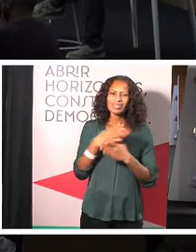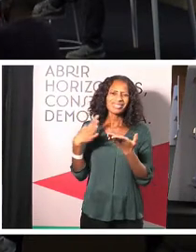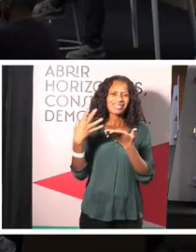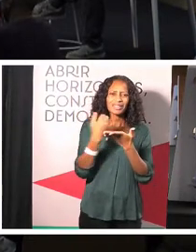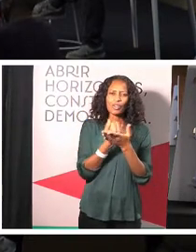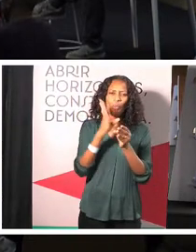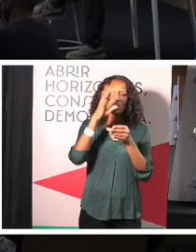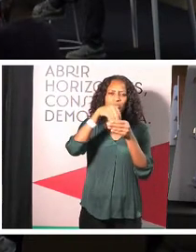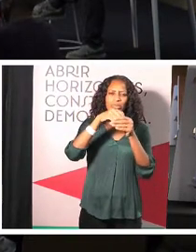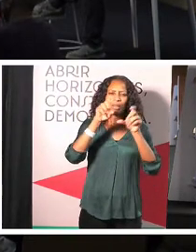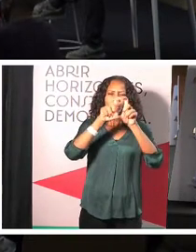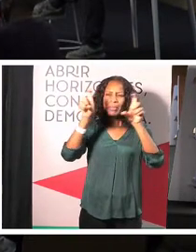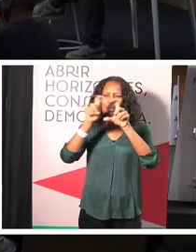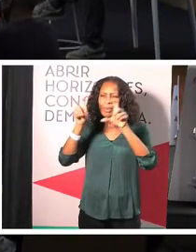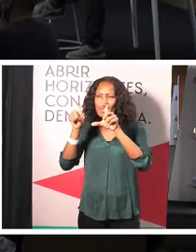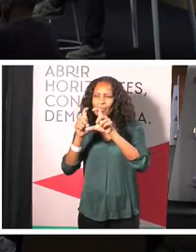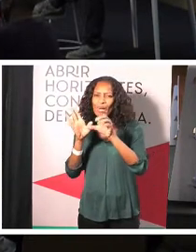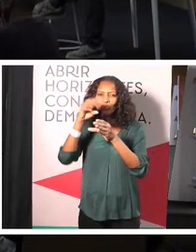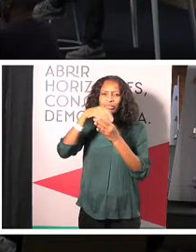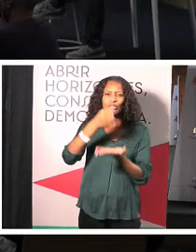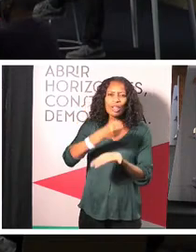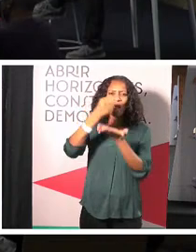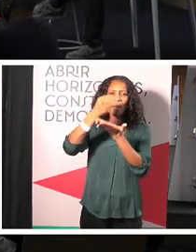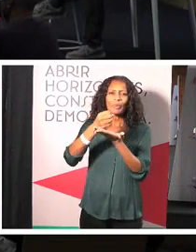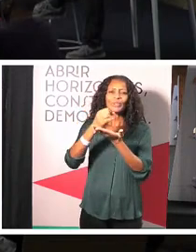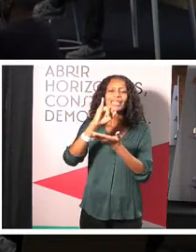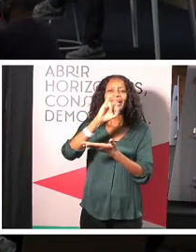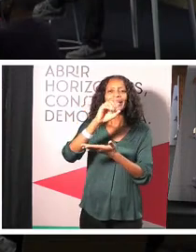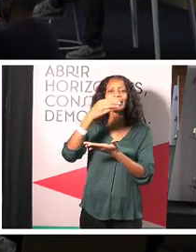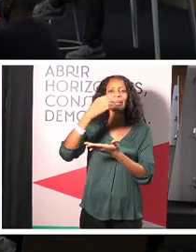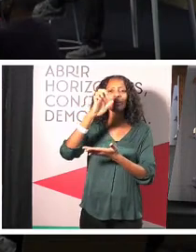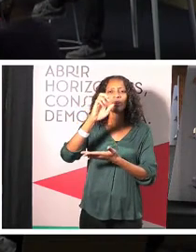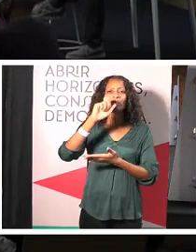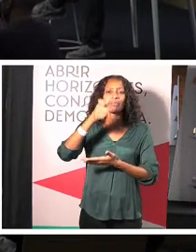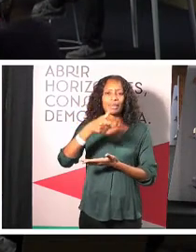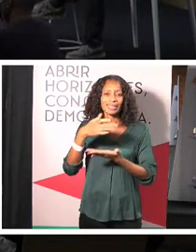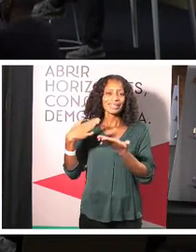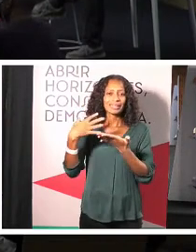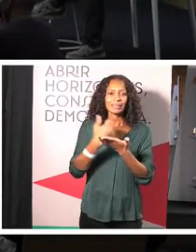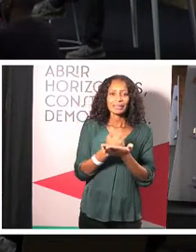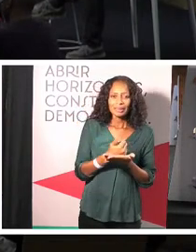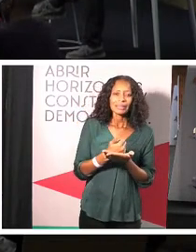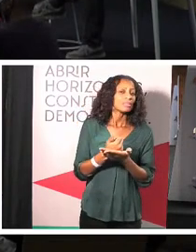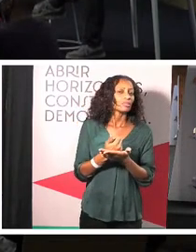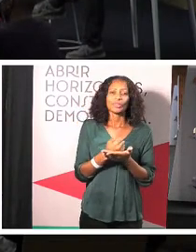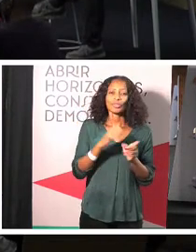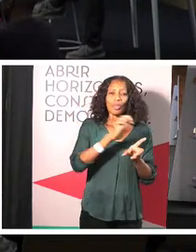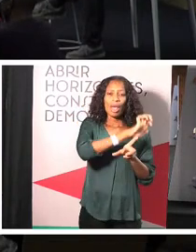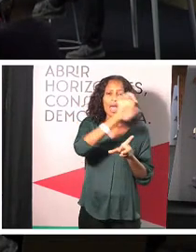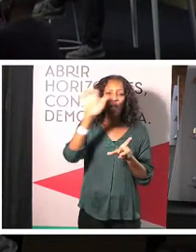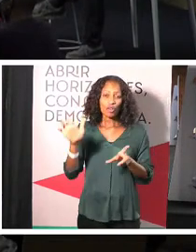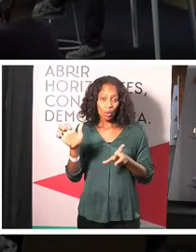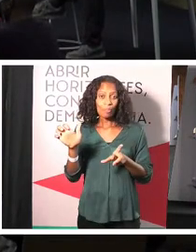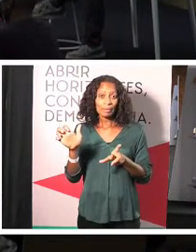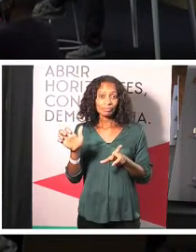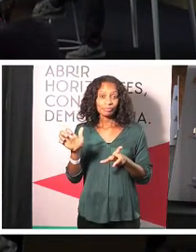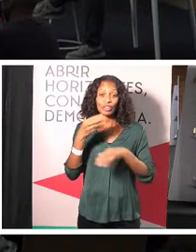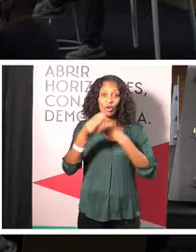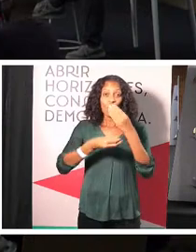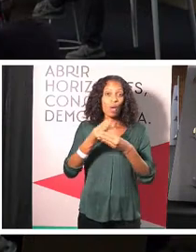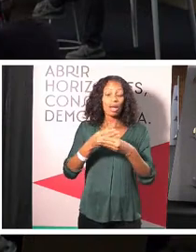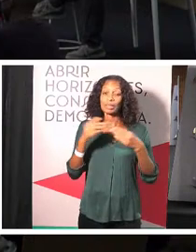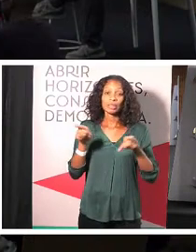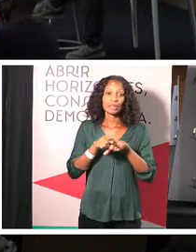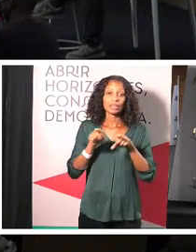en 35 empresas, te invierten en todo un continente. Son capaces de manejar eso como si no existieran fronteras. Y de hecho es